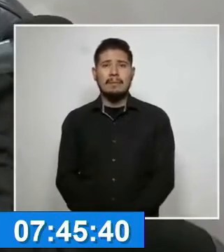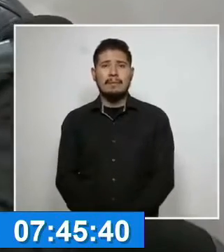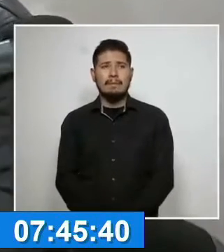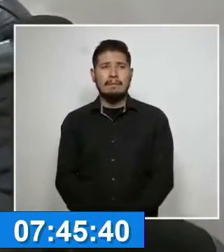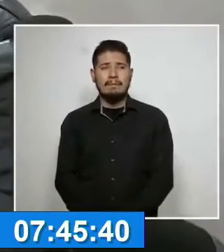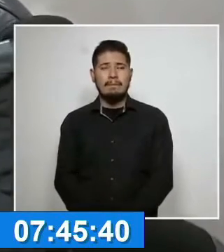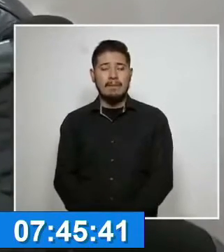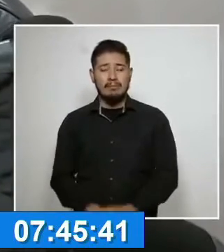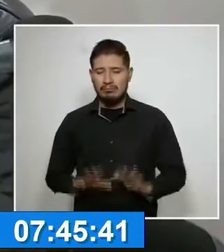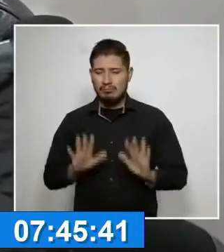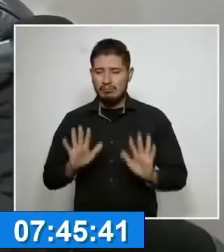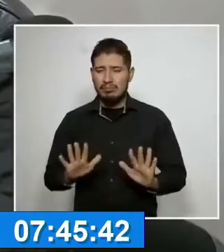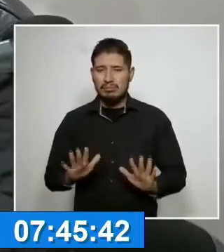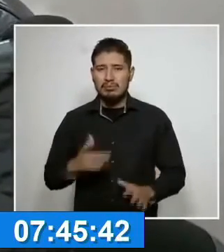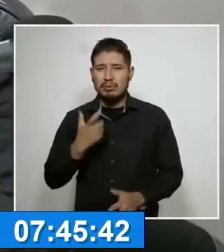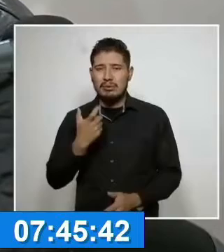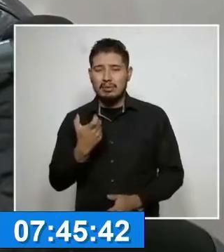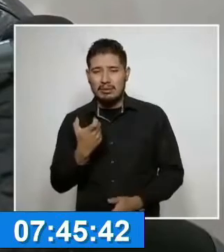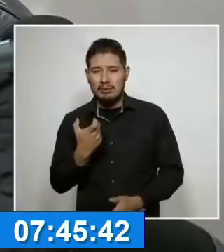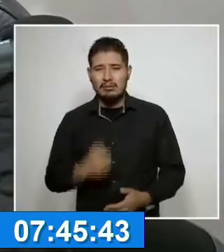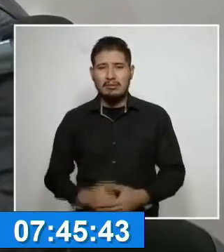se paralizó la economía,